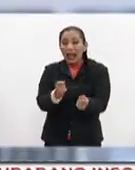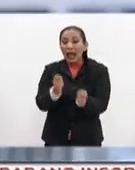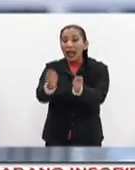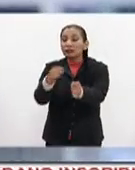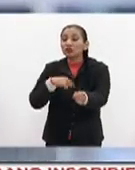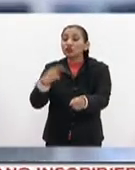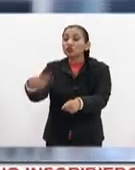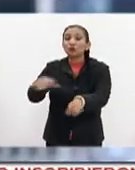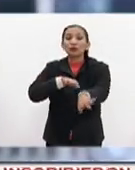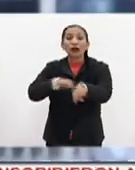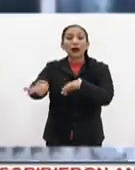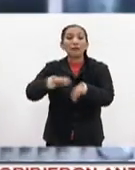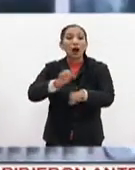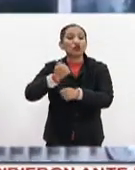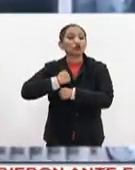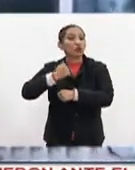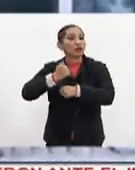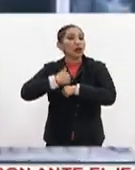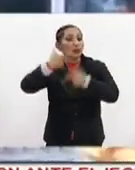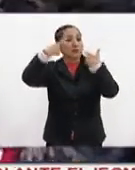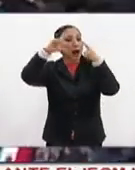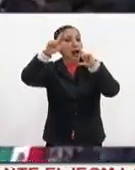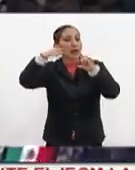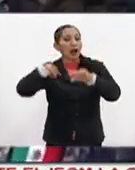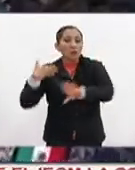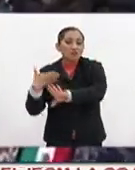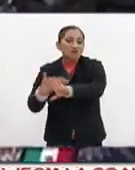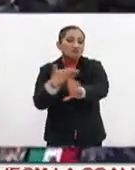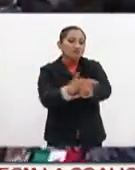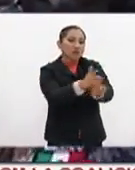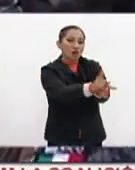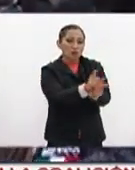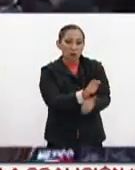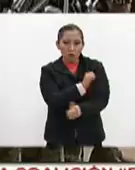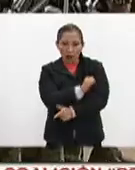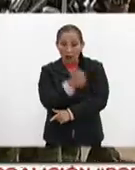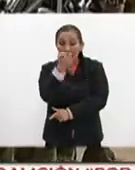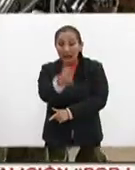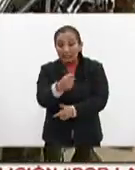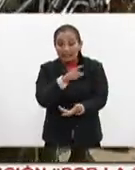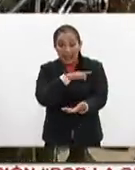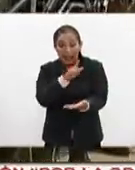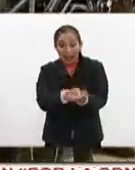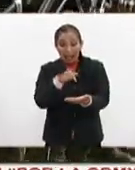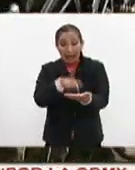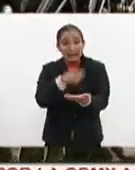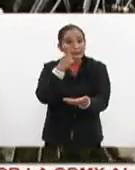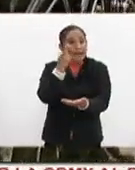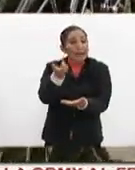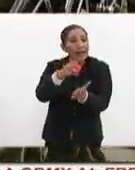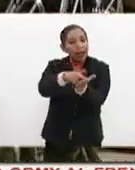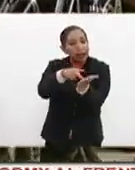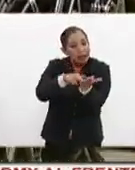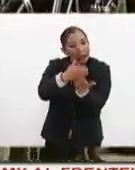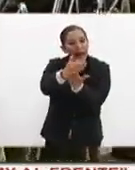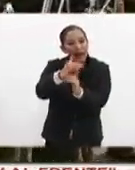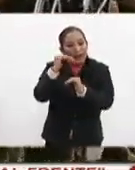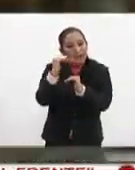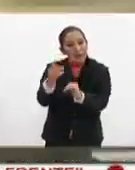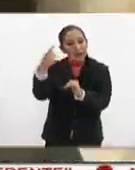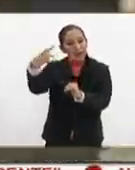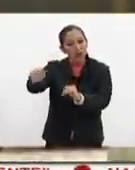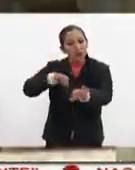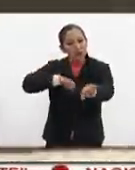la actuación de las distintas fuerzas del orden en su lucha contra el crimen organizado. Esta medida afirma busca reglamentar, limitar